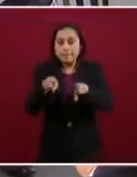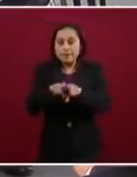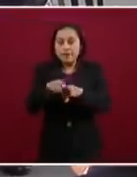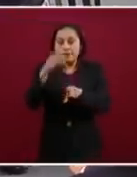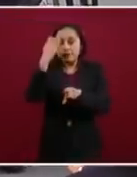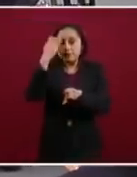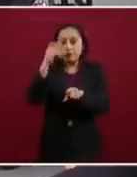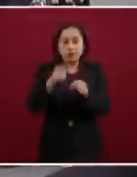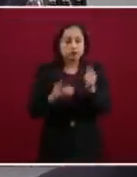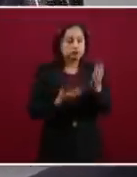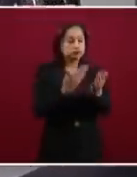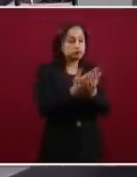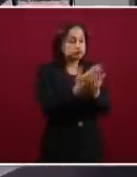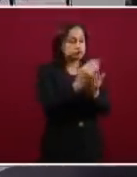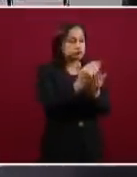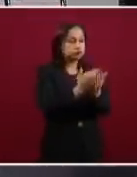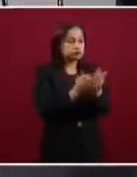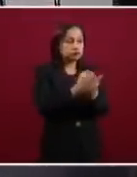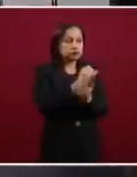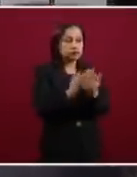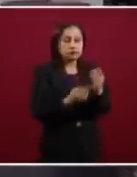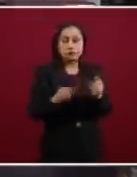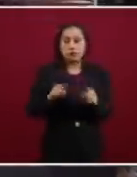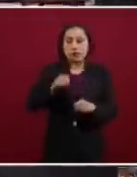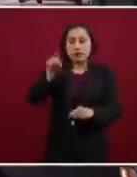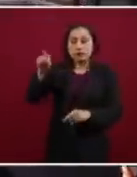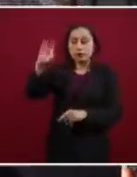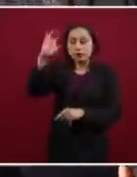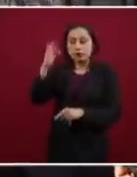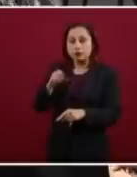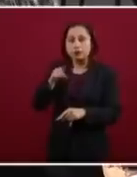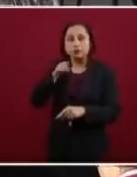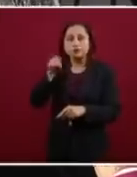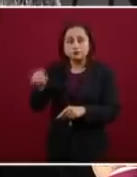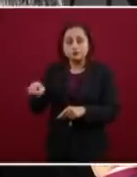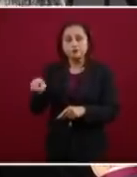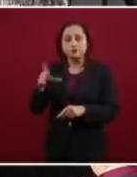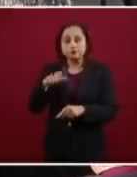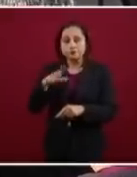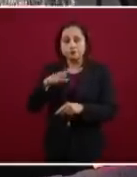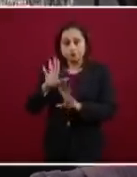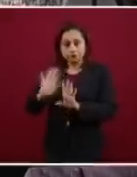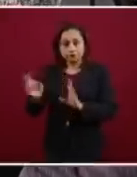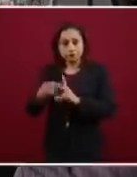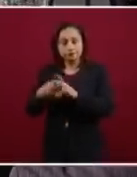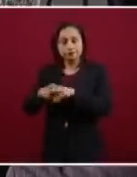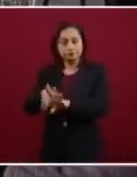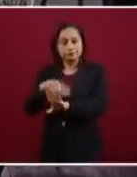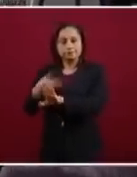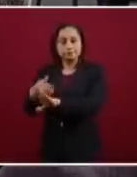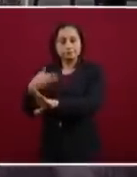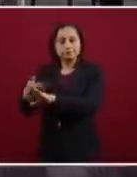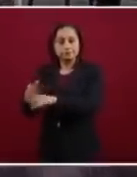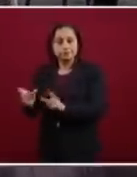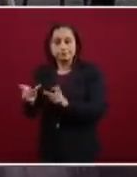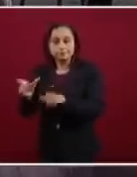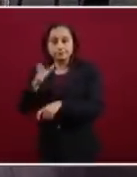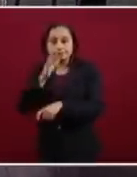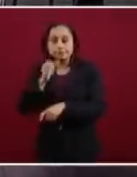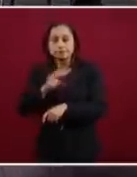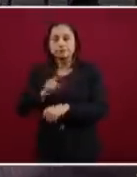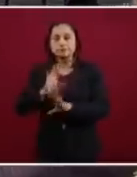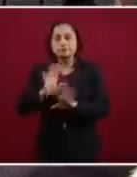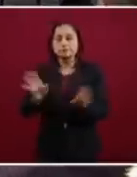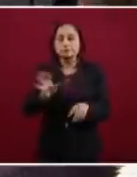cuyo alcance están iniciando las agresiones entonces en base en eso en lo que se estaba viviendo lo que nos estaban